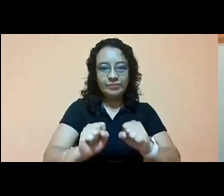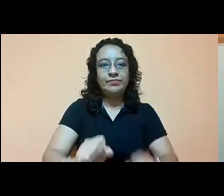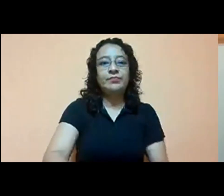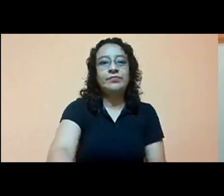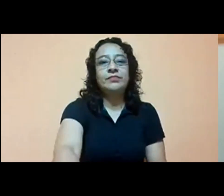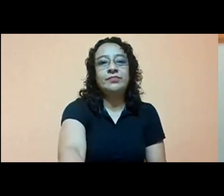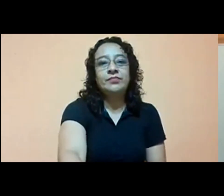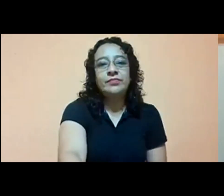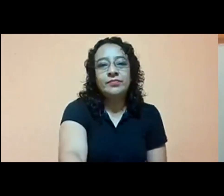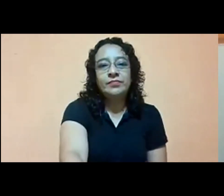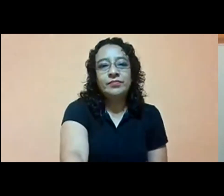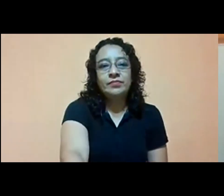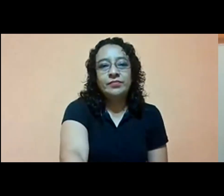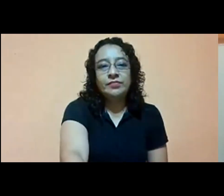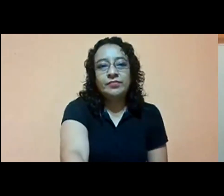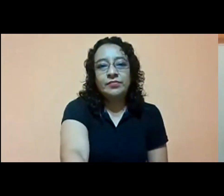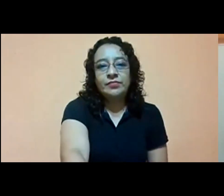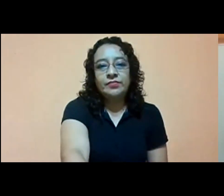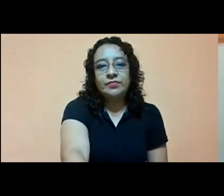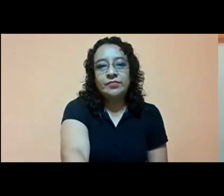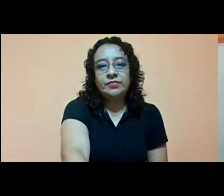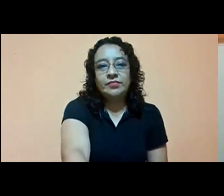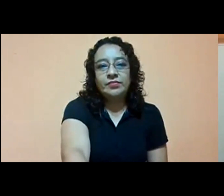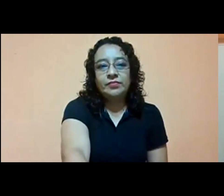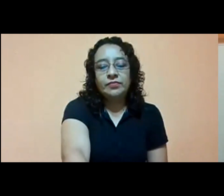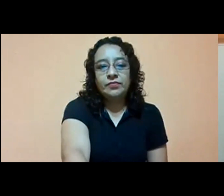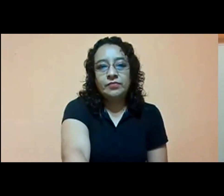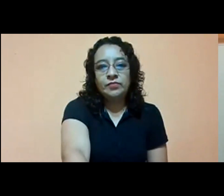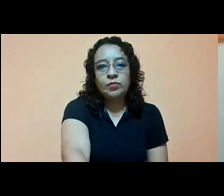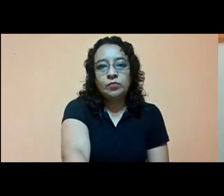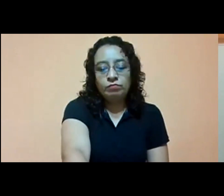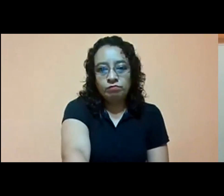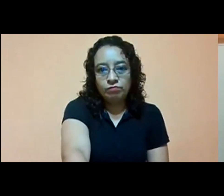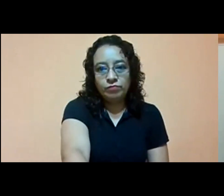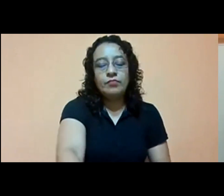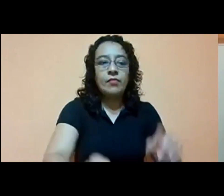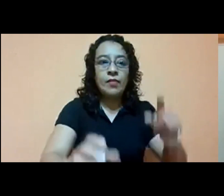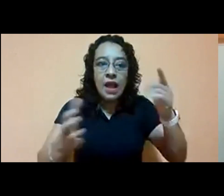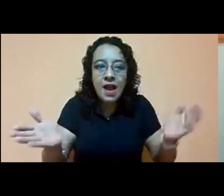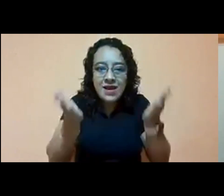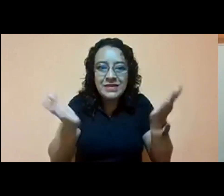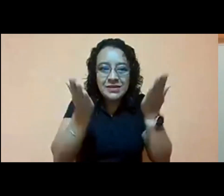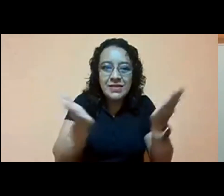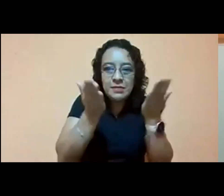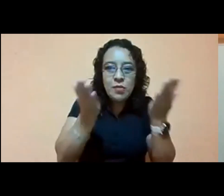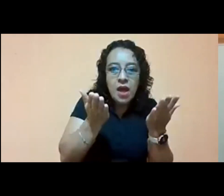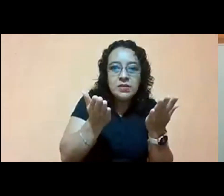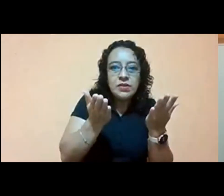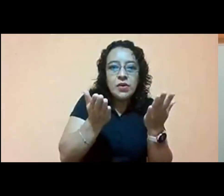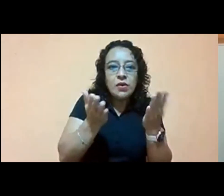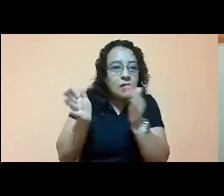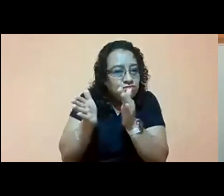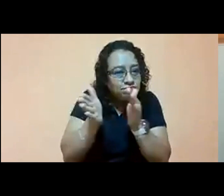Ya están por ahí las dos salas. Recordatorio, estimulación temprana en